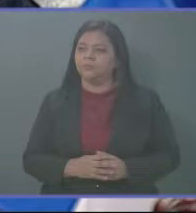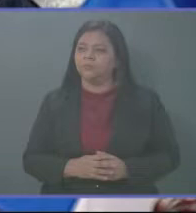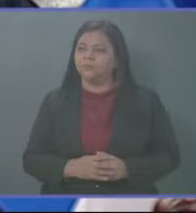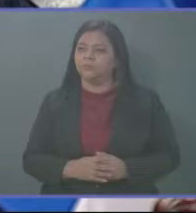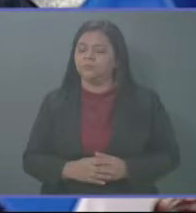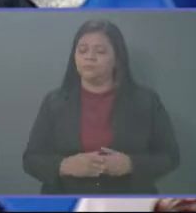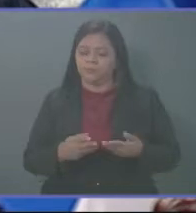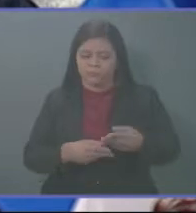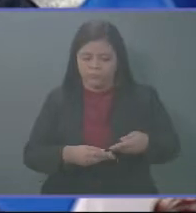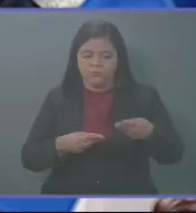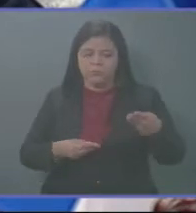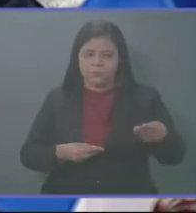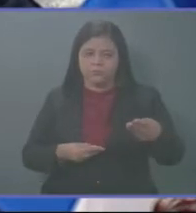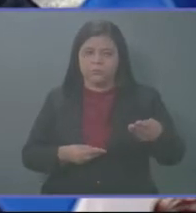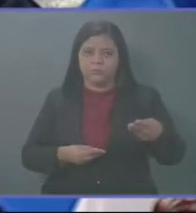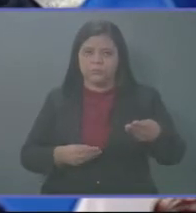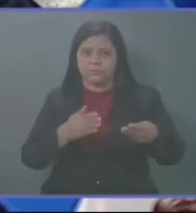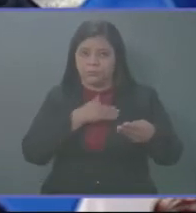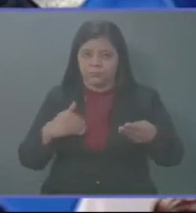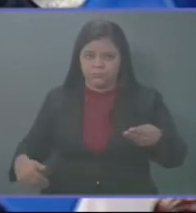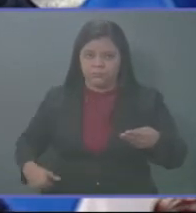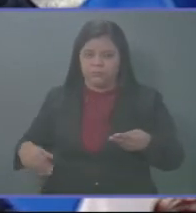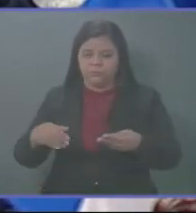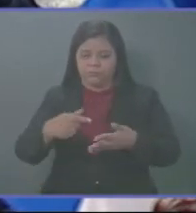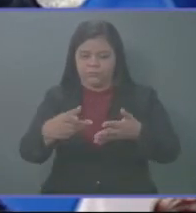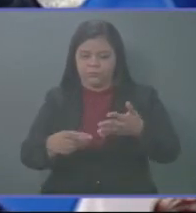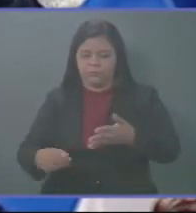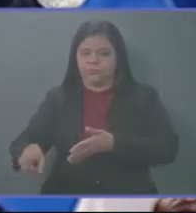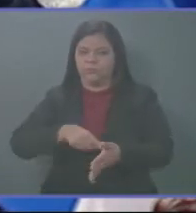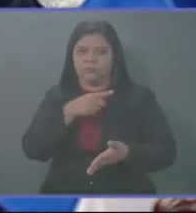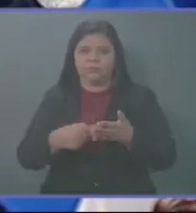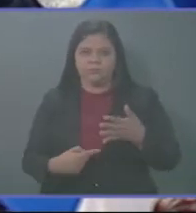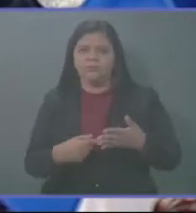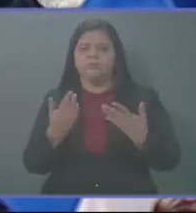del documento del veto presentado